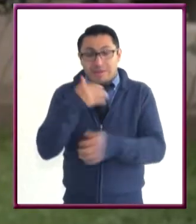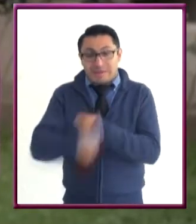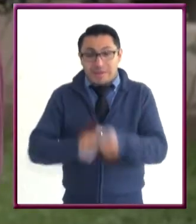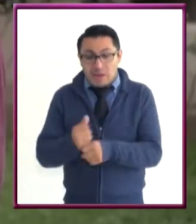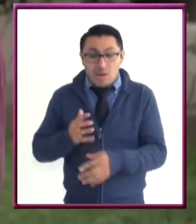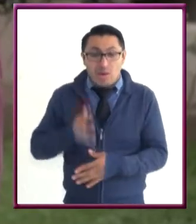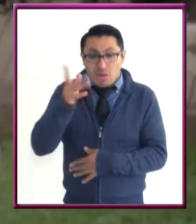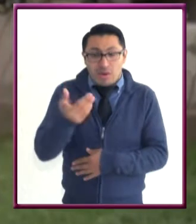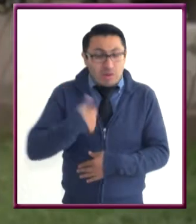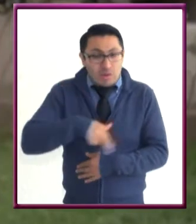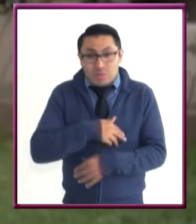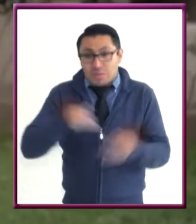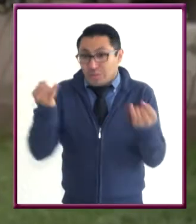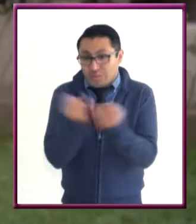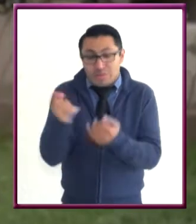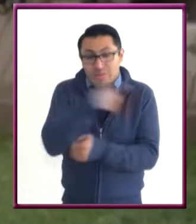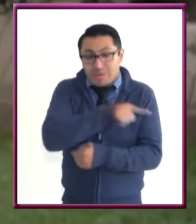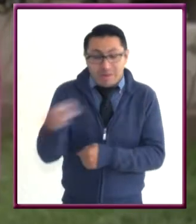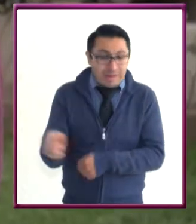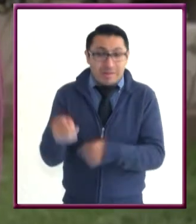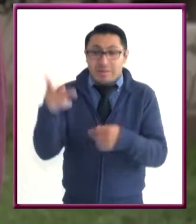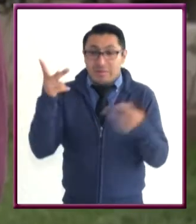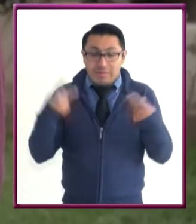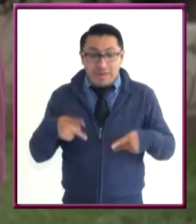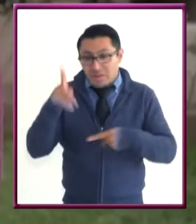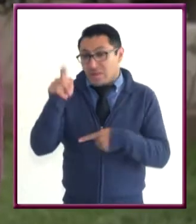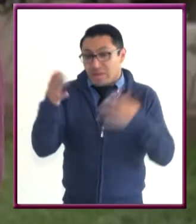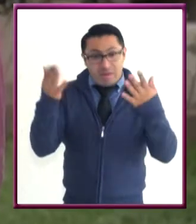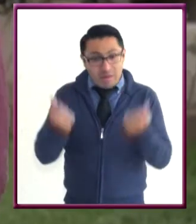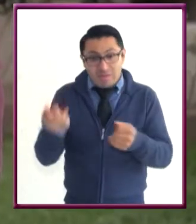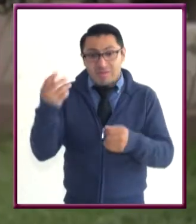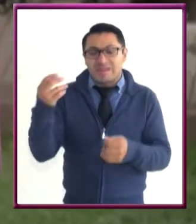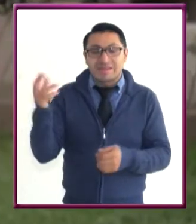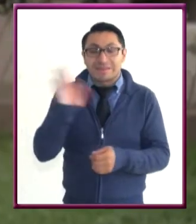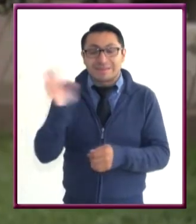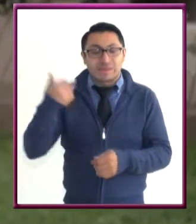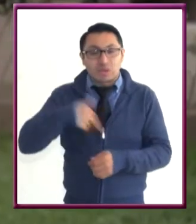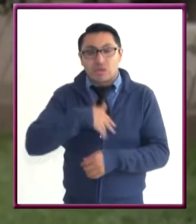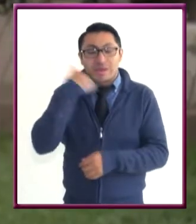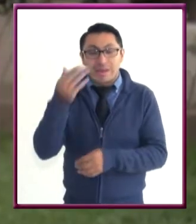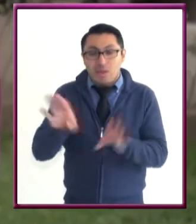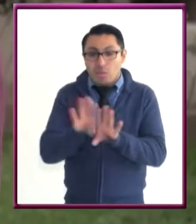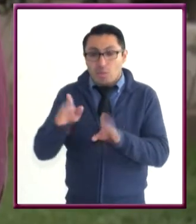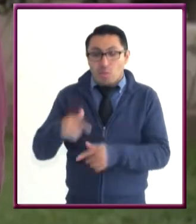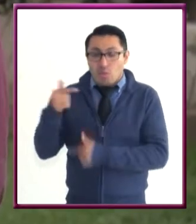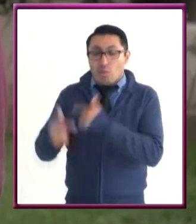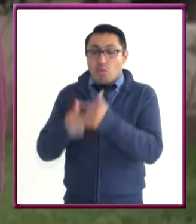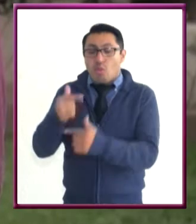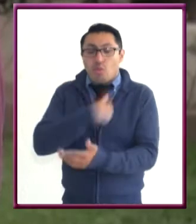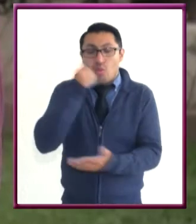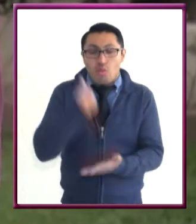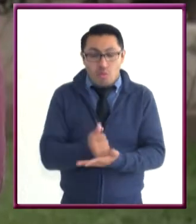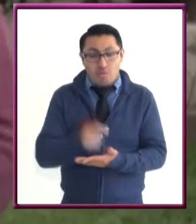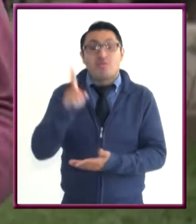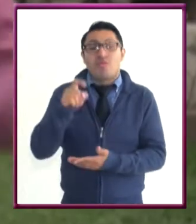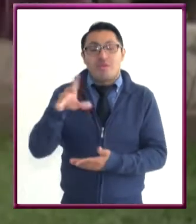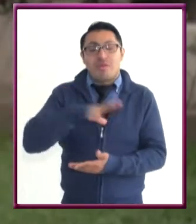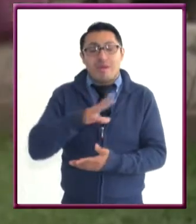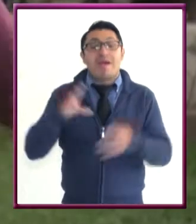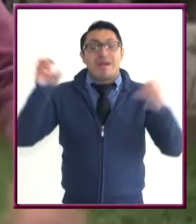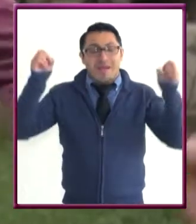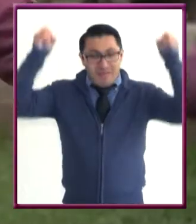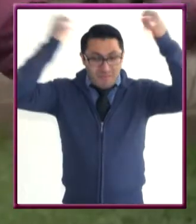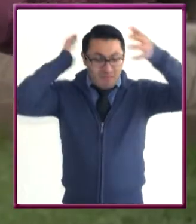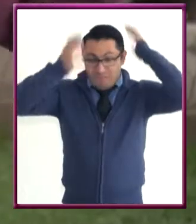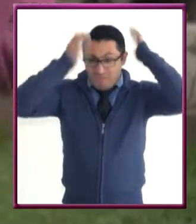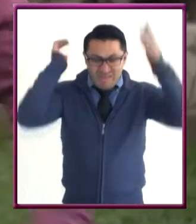estar viviendo igual a los que hoy no tienen agua. Y si nosotros queremos heredarle a nuestros hijos e hijas una ciudad donde también se